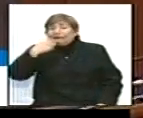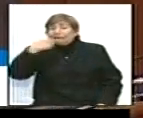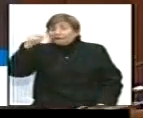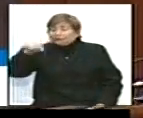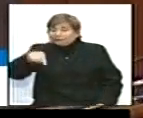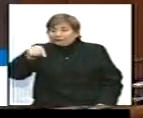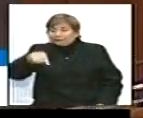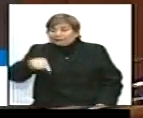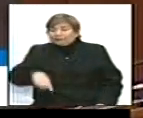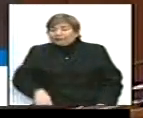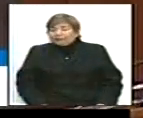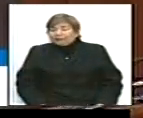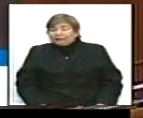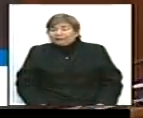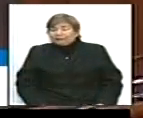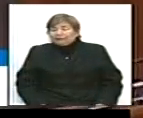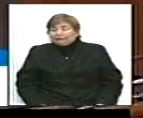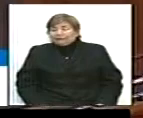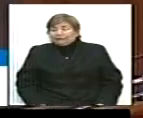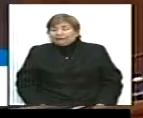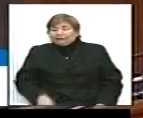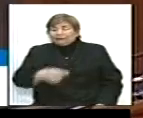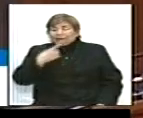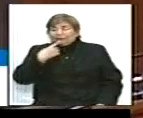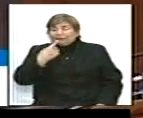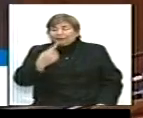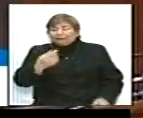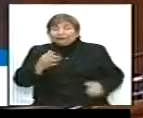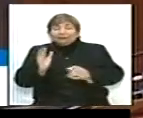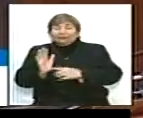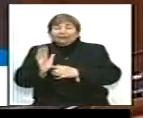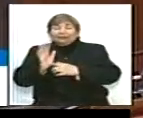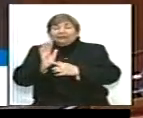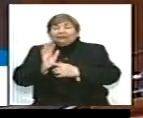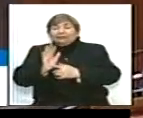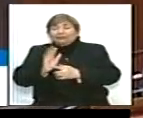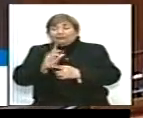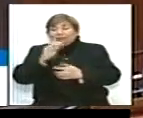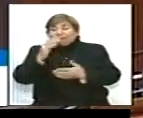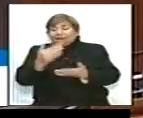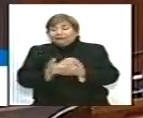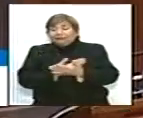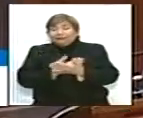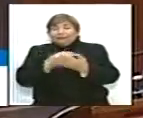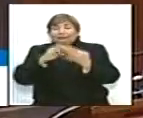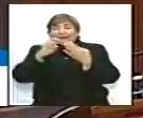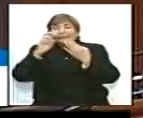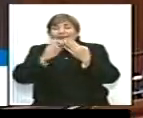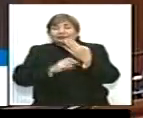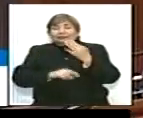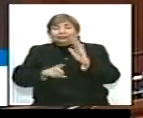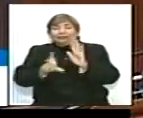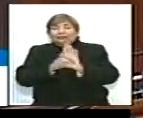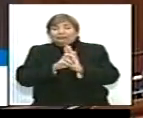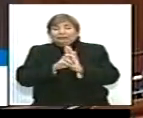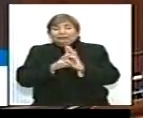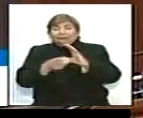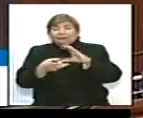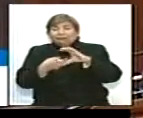aquí. ¿Y qué mencionó? Que iban a presentar un nuevo proyecto de ley